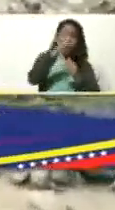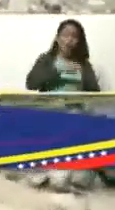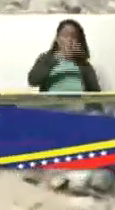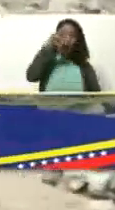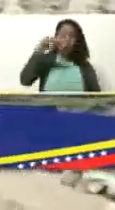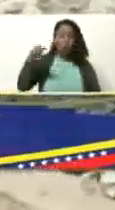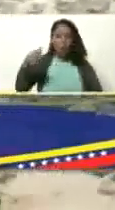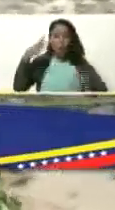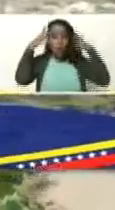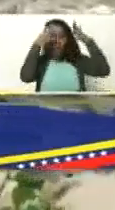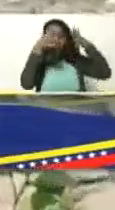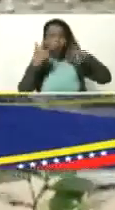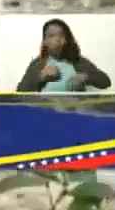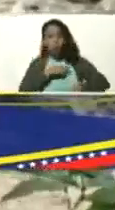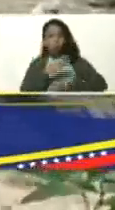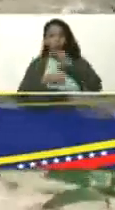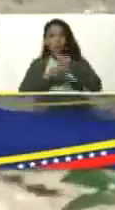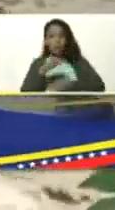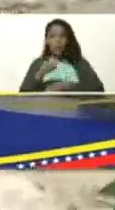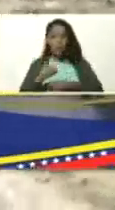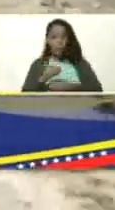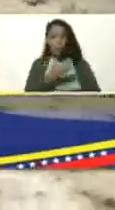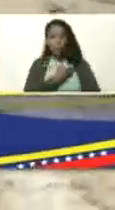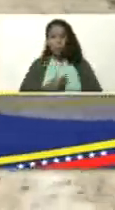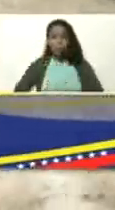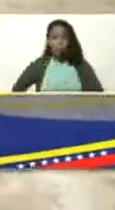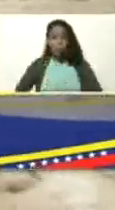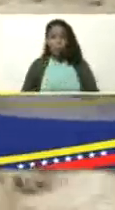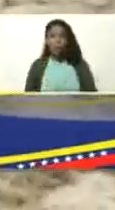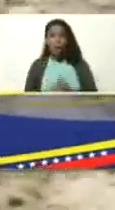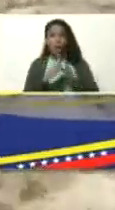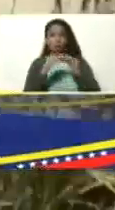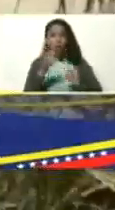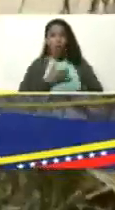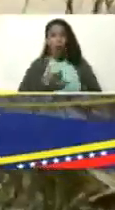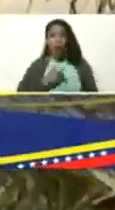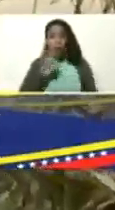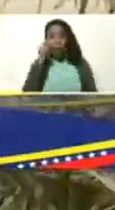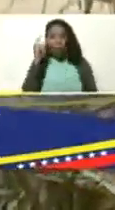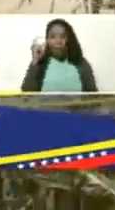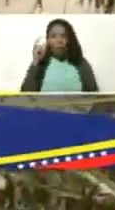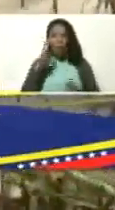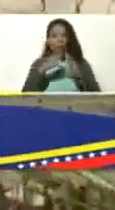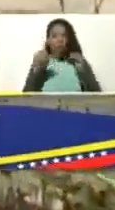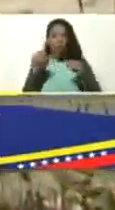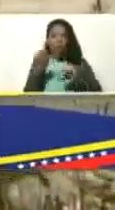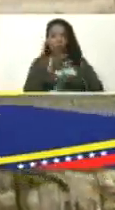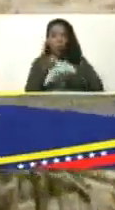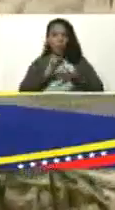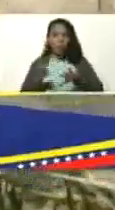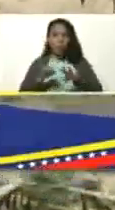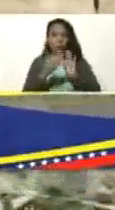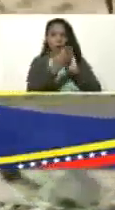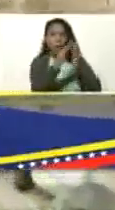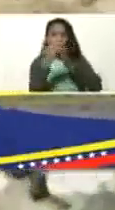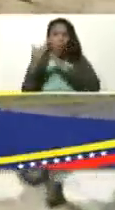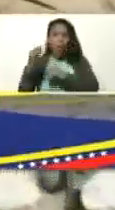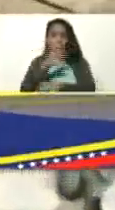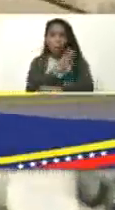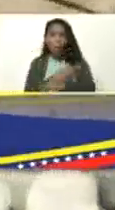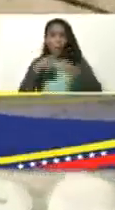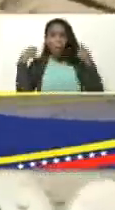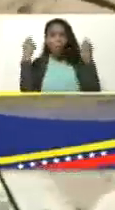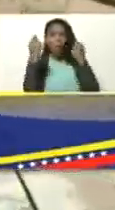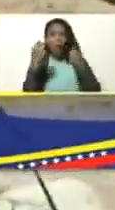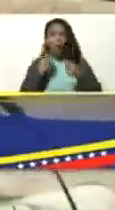las recomendaciones que hemos dado, señor presidente, a todos los alcaldes de todos los municipios y a las comunidades, al Poder Popular,